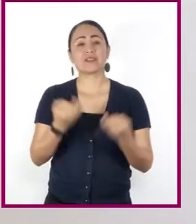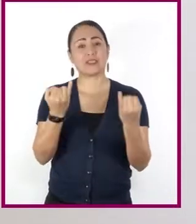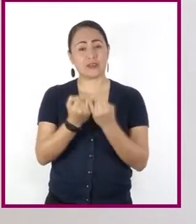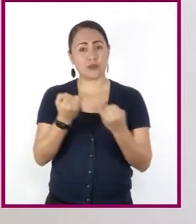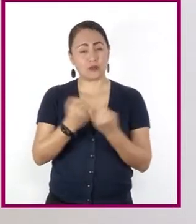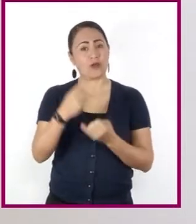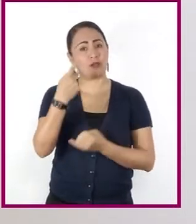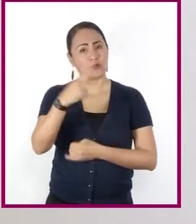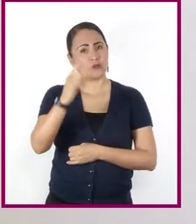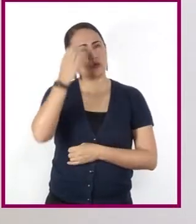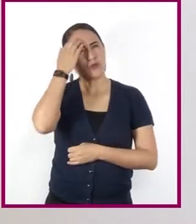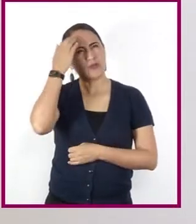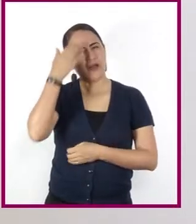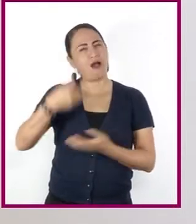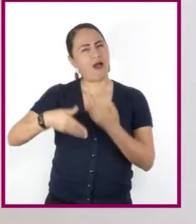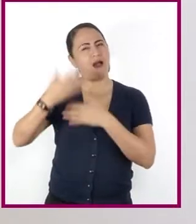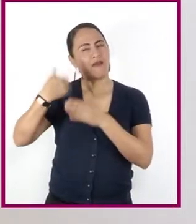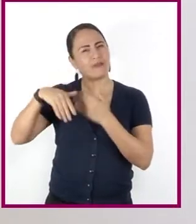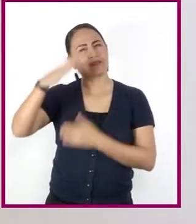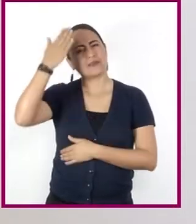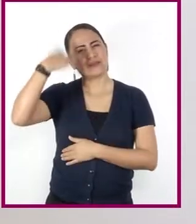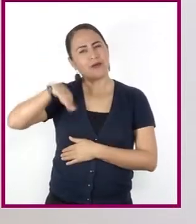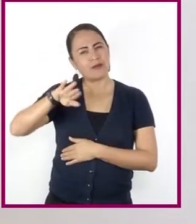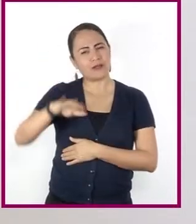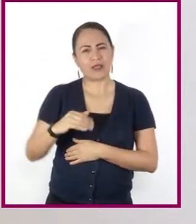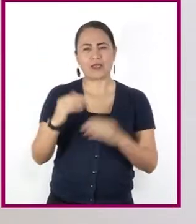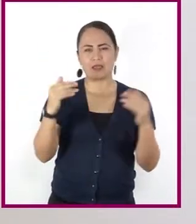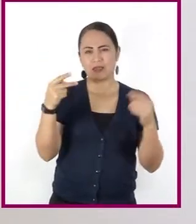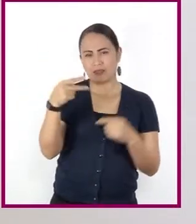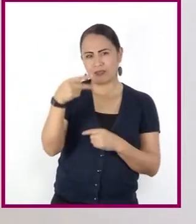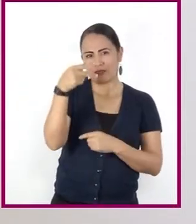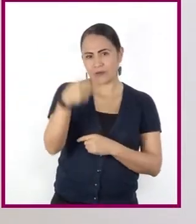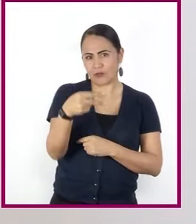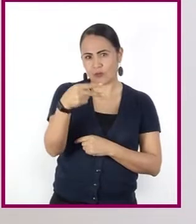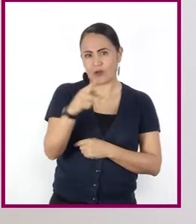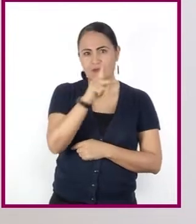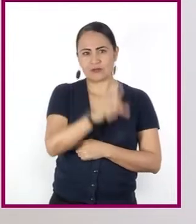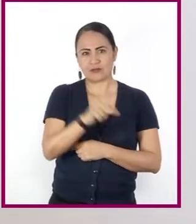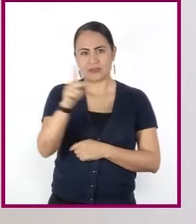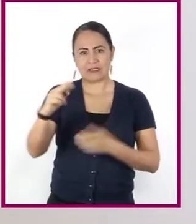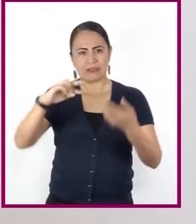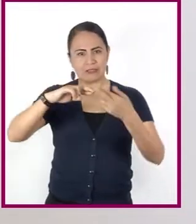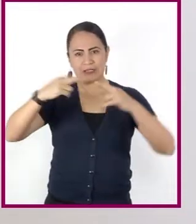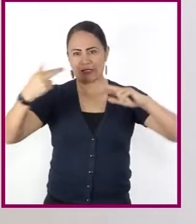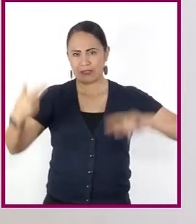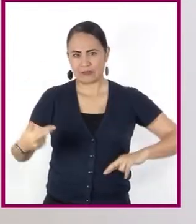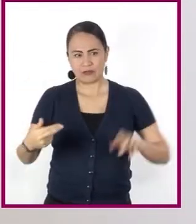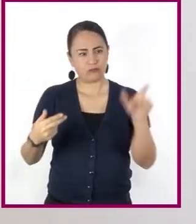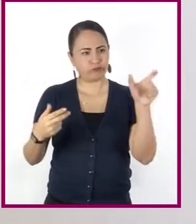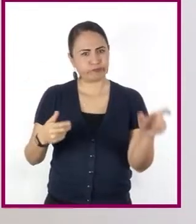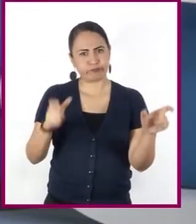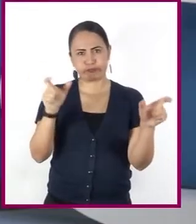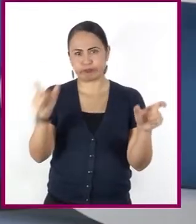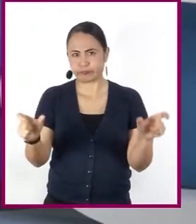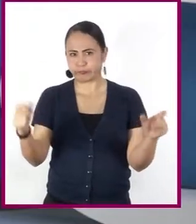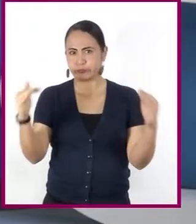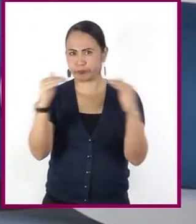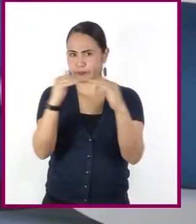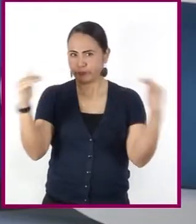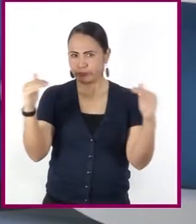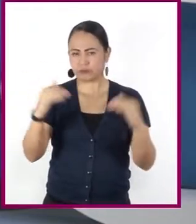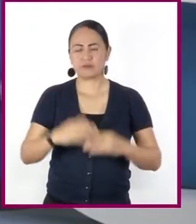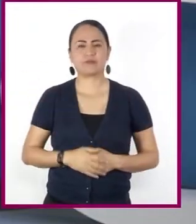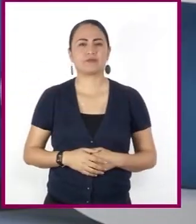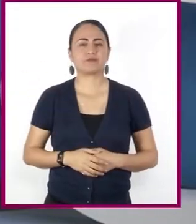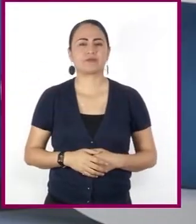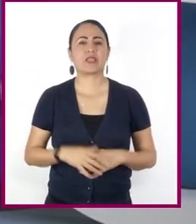sus conocimientos previos, que la equivalencia es una relación de igualdad entre dos cantidades? Y el